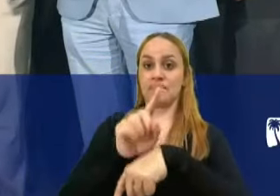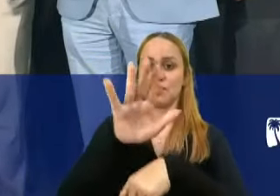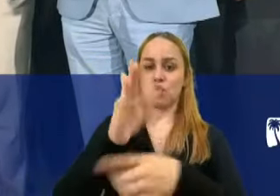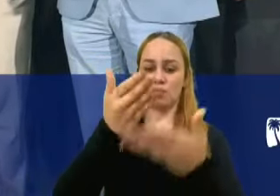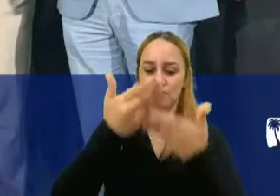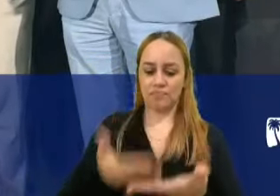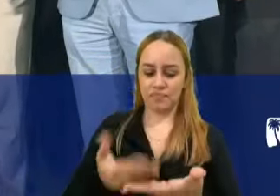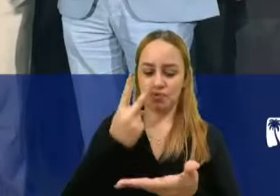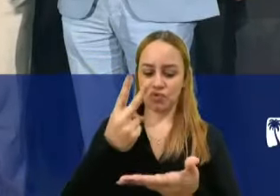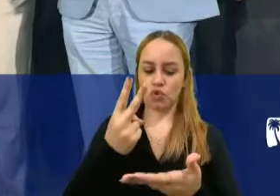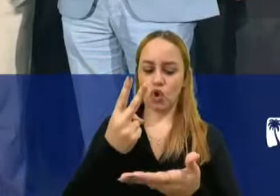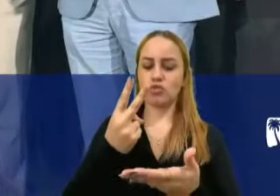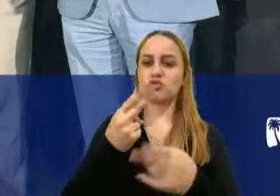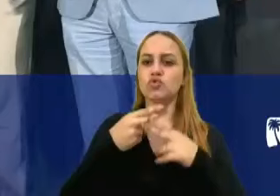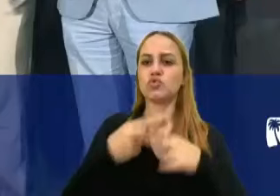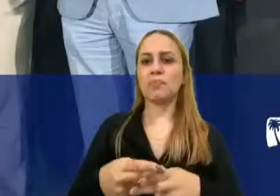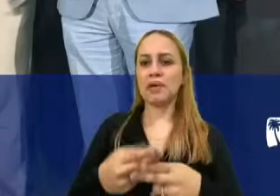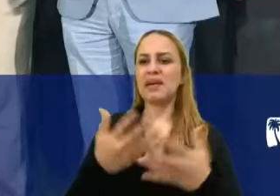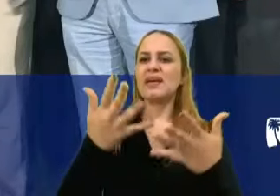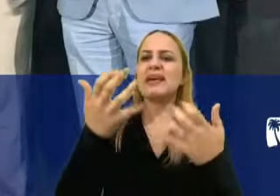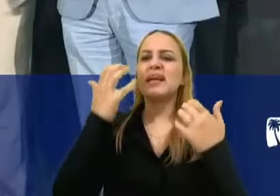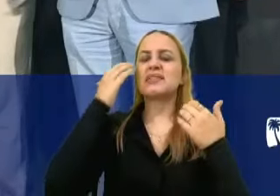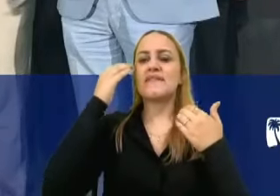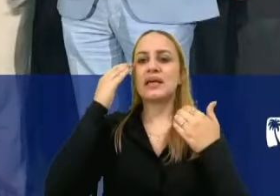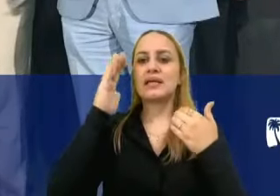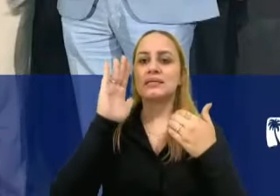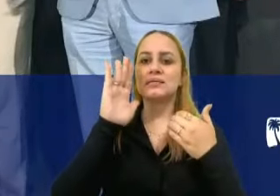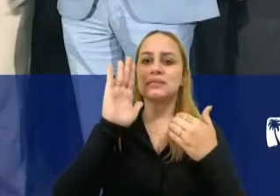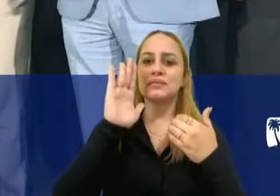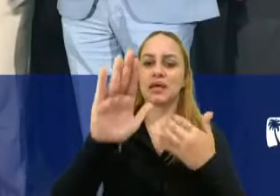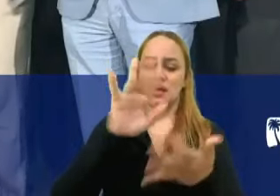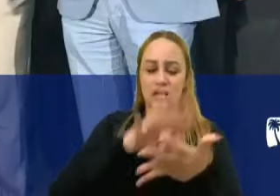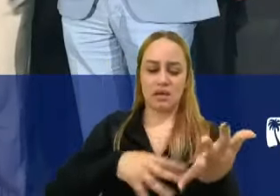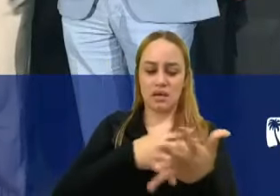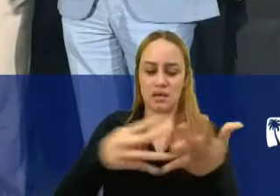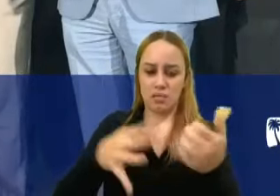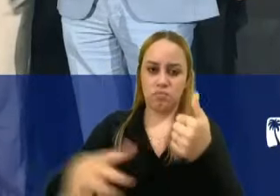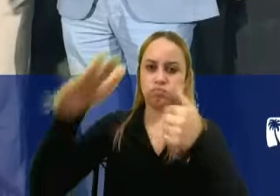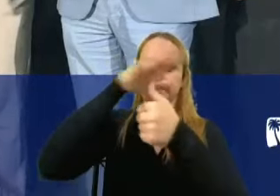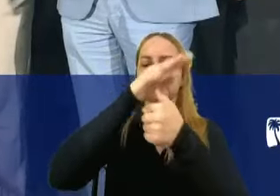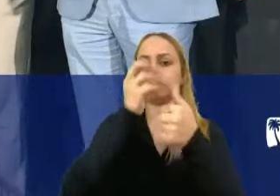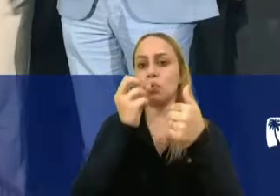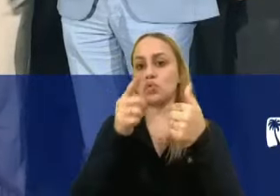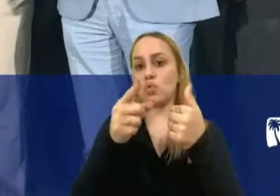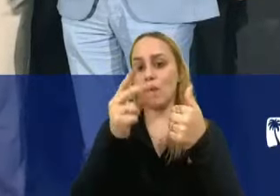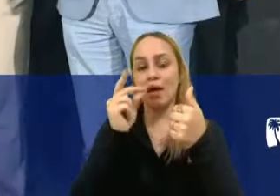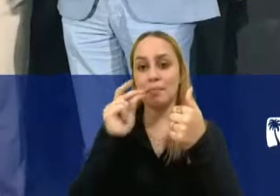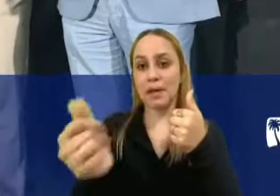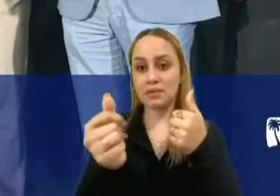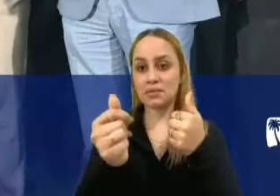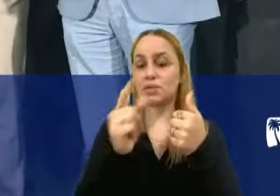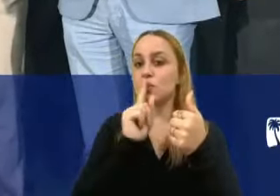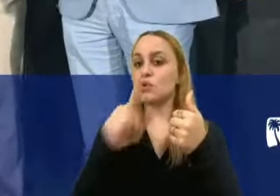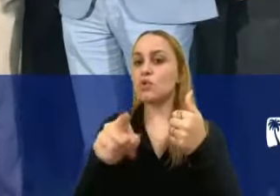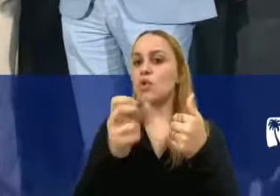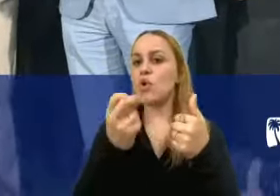deo va a haber tres a lo largo del cuatrenio van a ser a pastores o van a responder al sector conservador